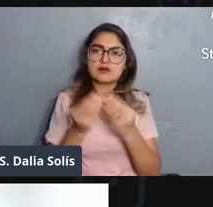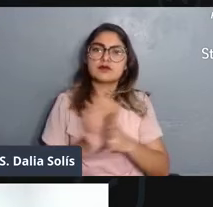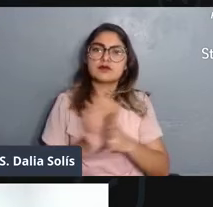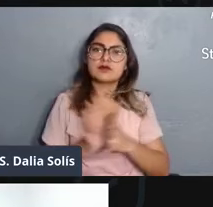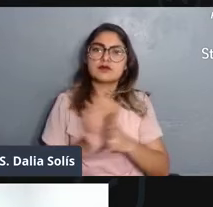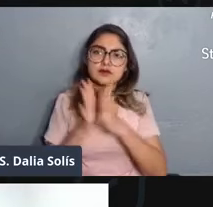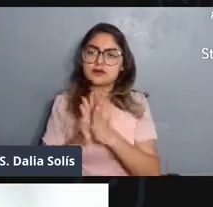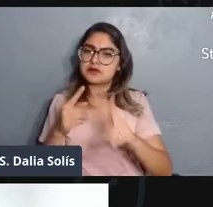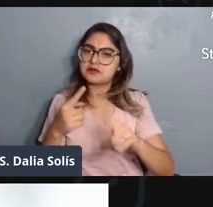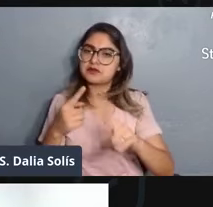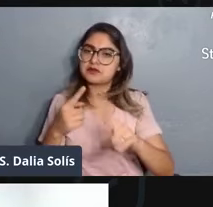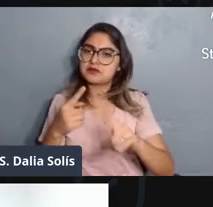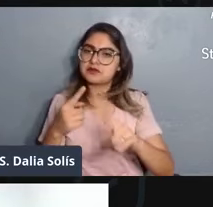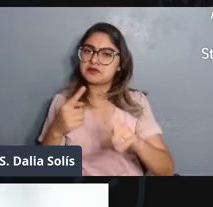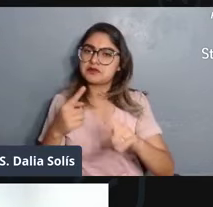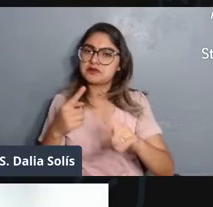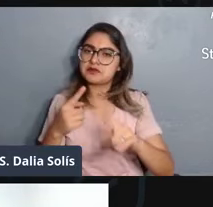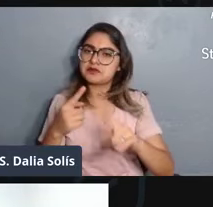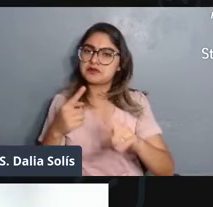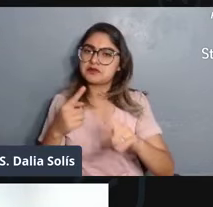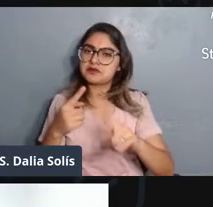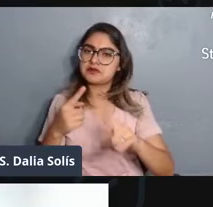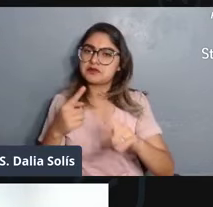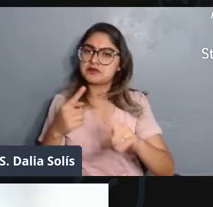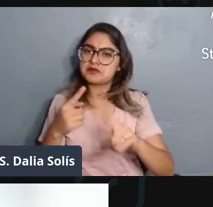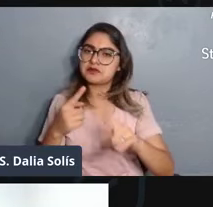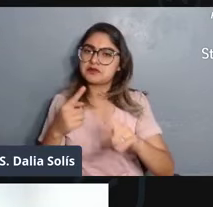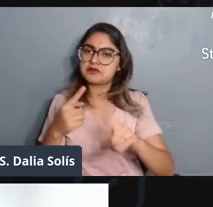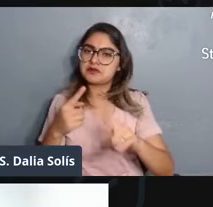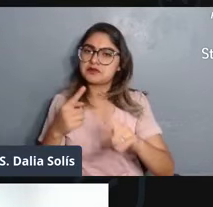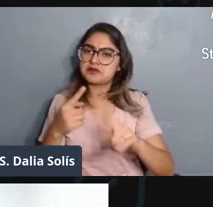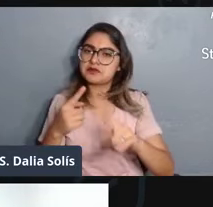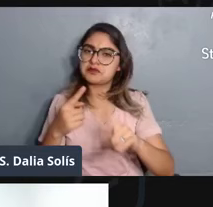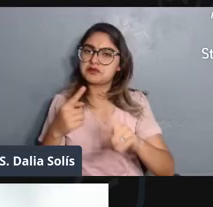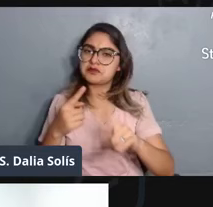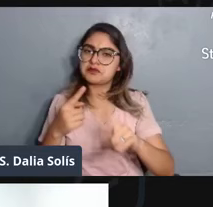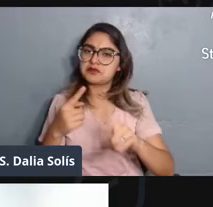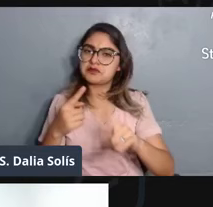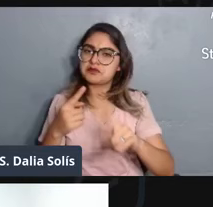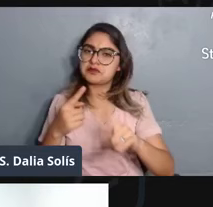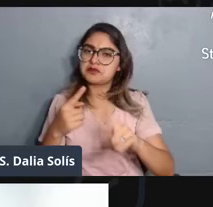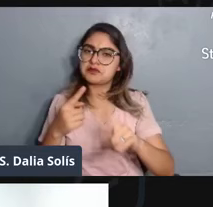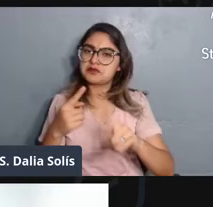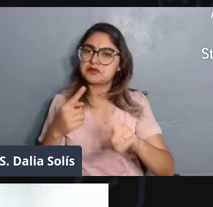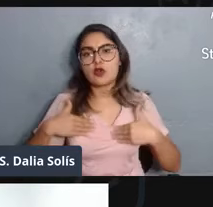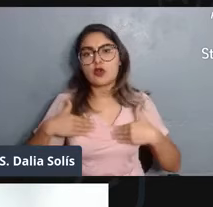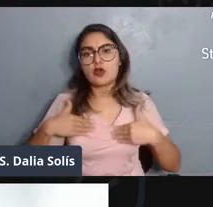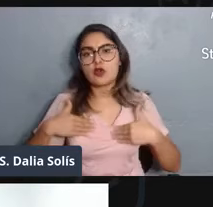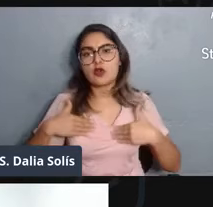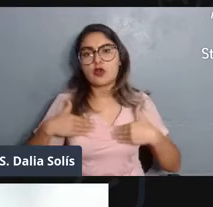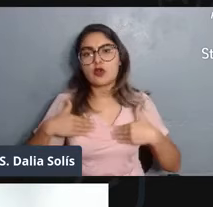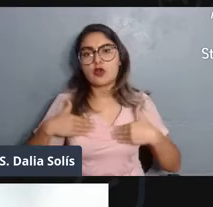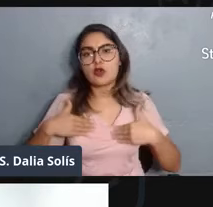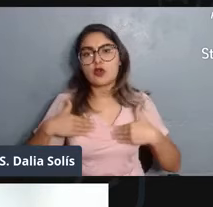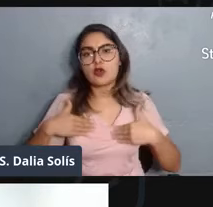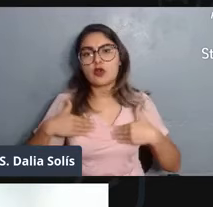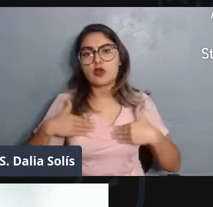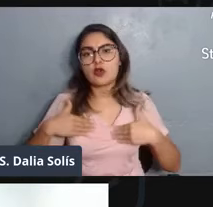en la UNAM, en el programa La Ciencia que Somos, Iberoamérica al Aire. También ha participado en Consentido,